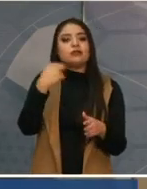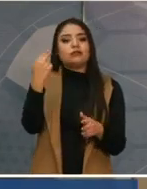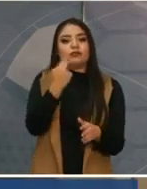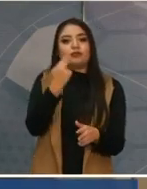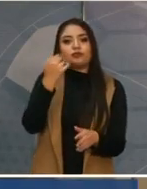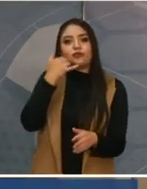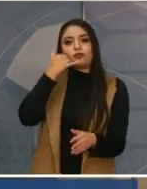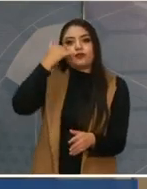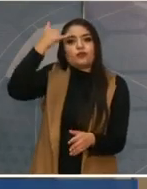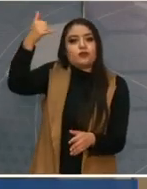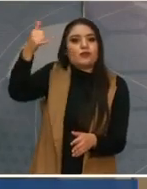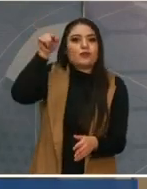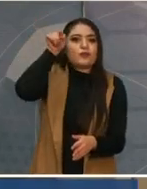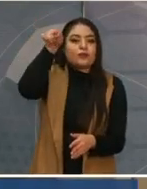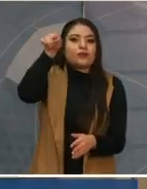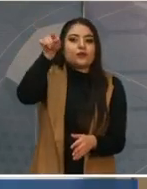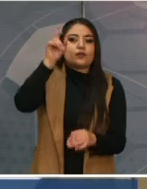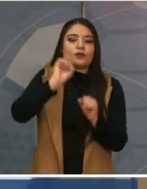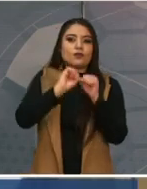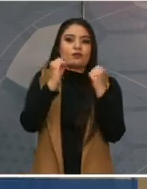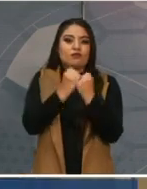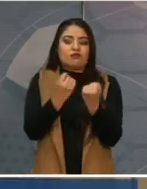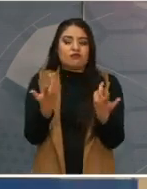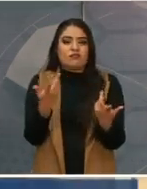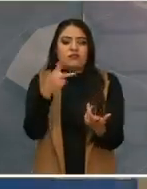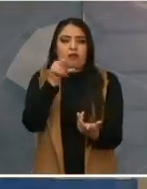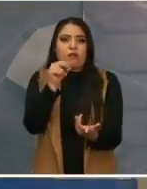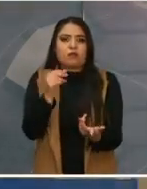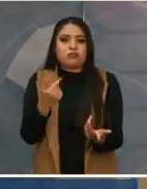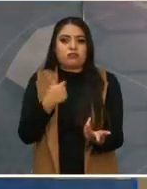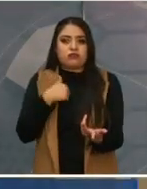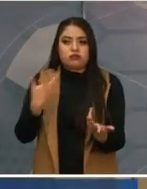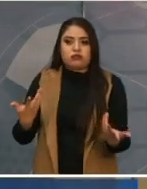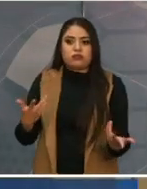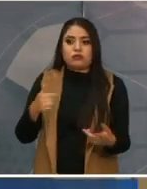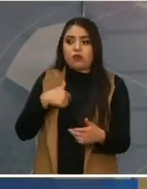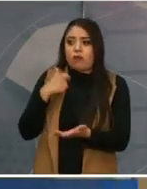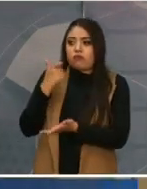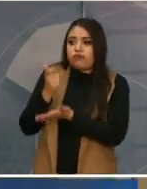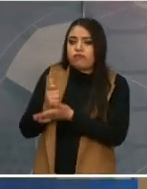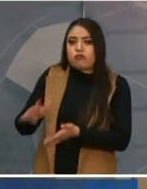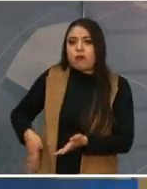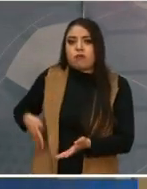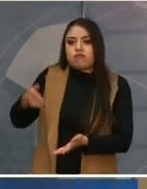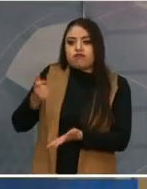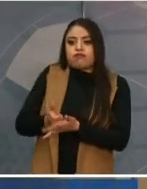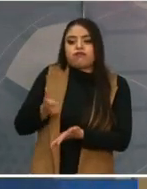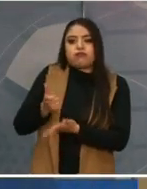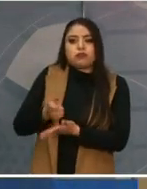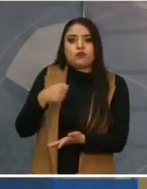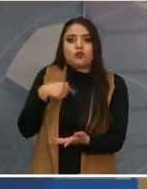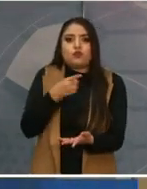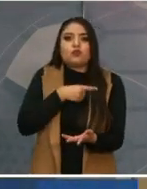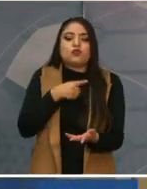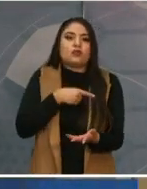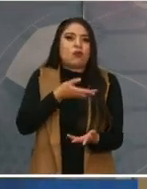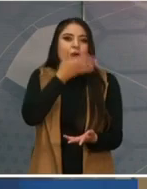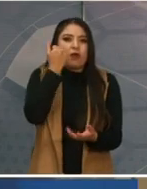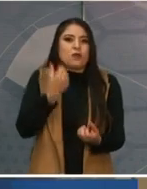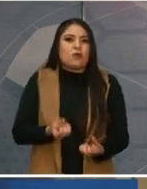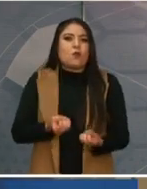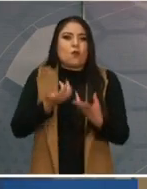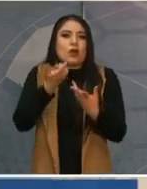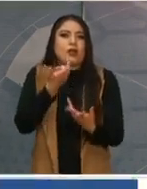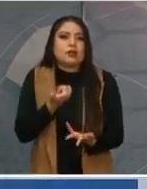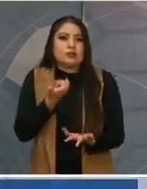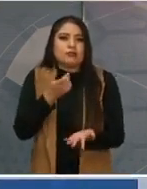lo cual pues no. O sea, yo he pagado todo por fuera. Mira, la verdad no tengo una cantidad exacta. Pero sí hemos